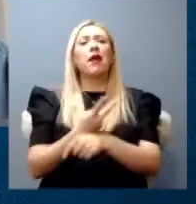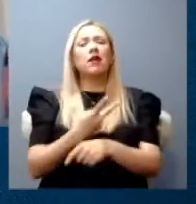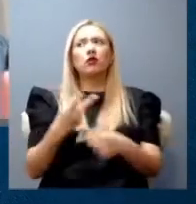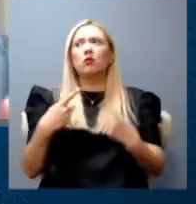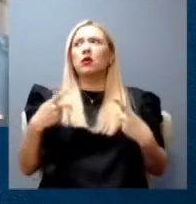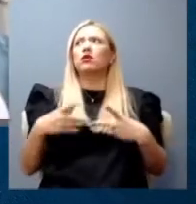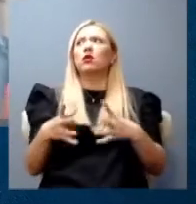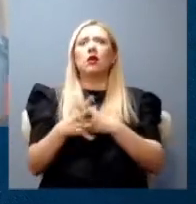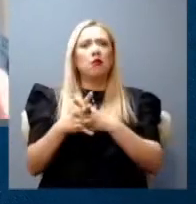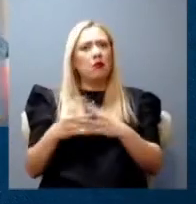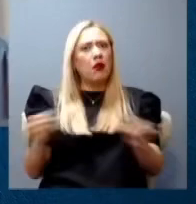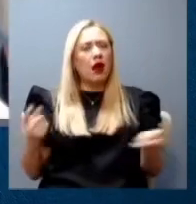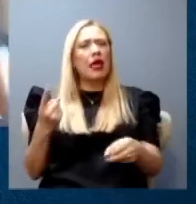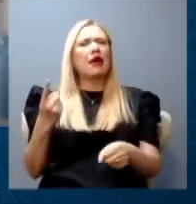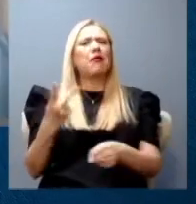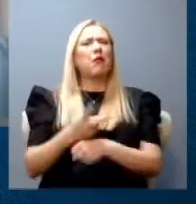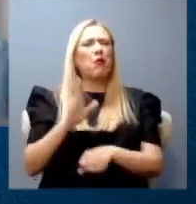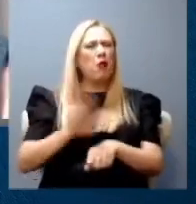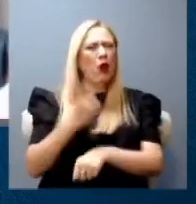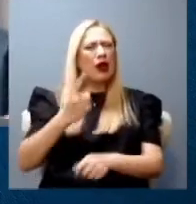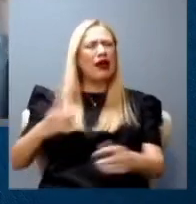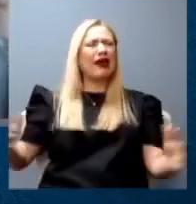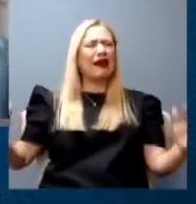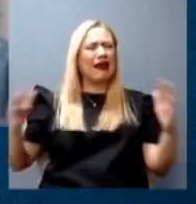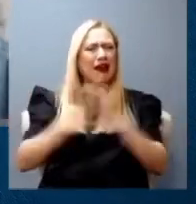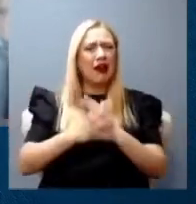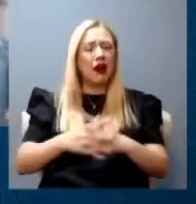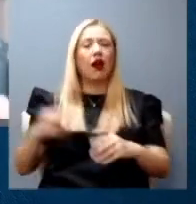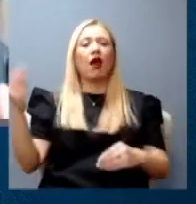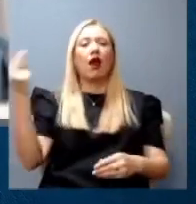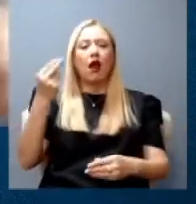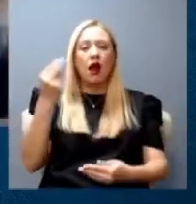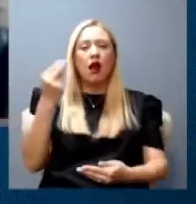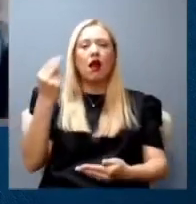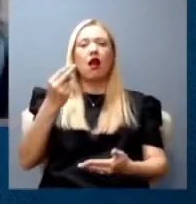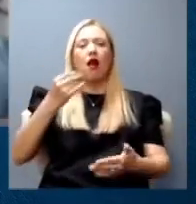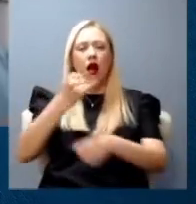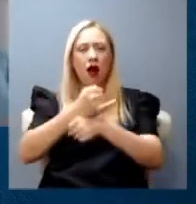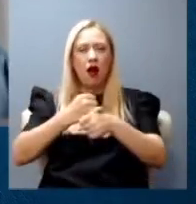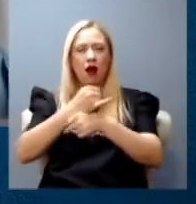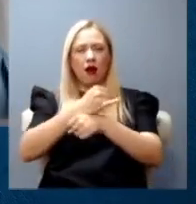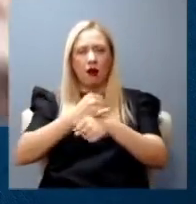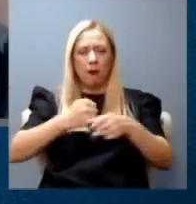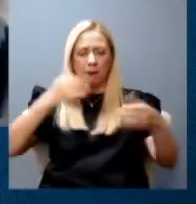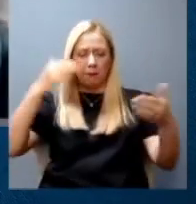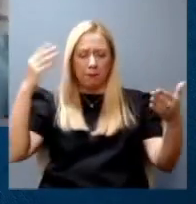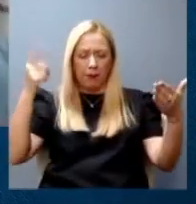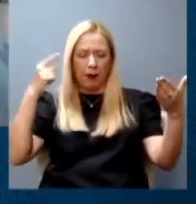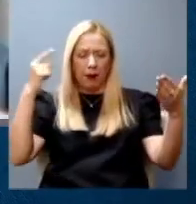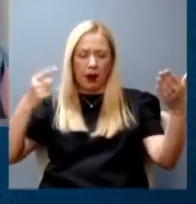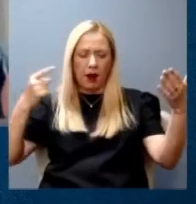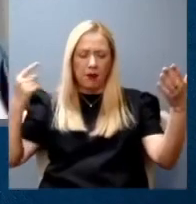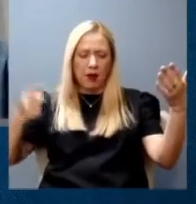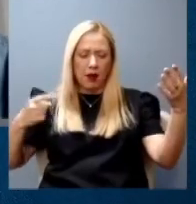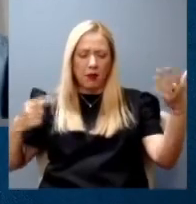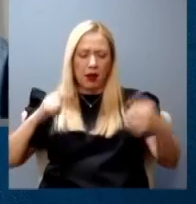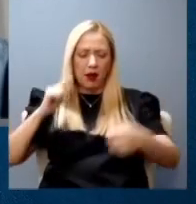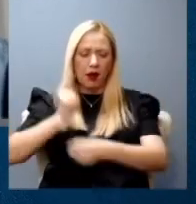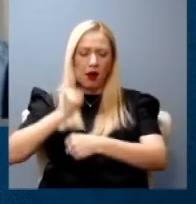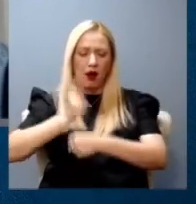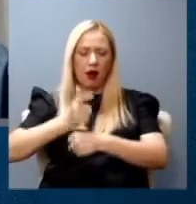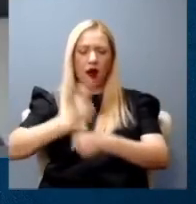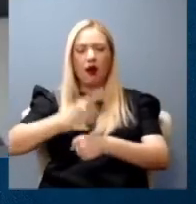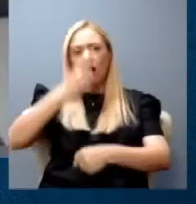desaparecidas, porque empezar a documentar casos para en un futuro poder llevar a algún tribunal a